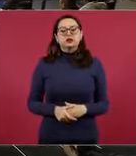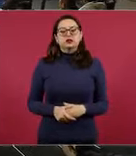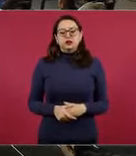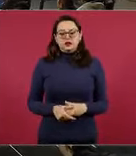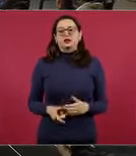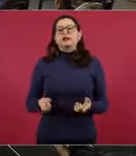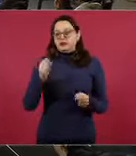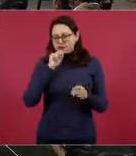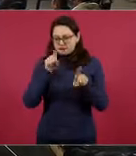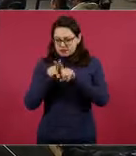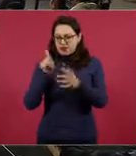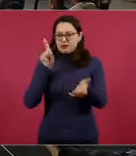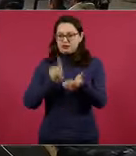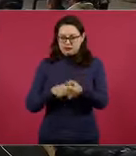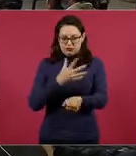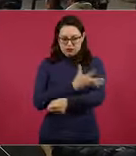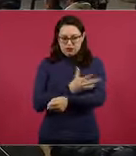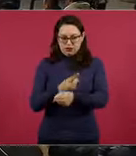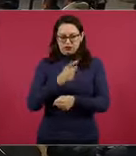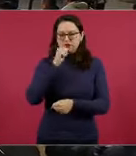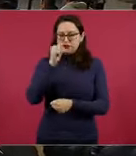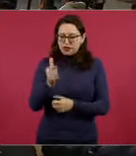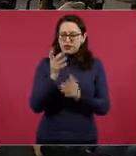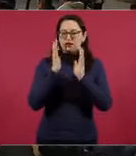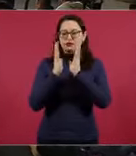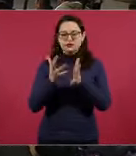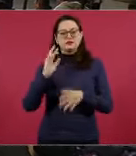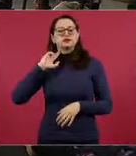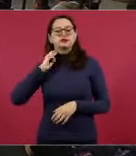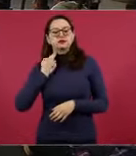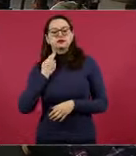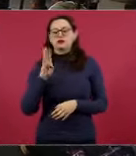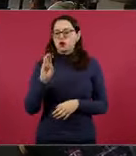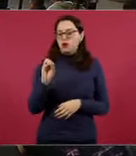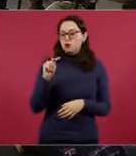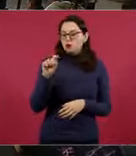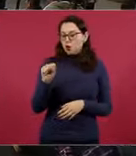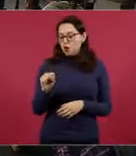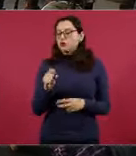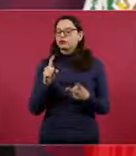y ya hay expertos, ¿no?, en el control